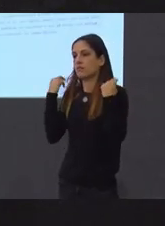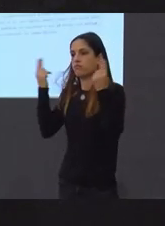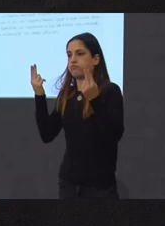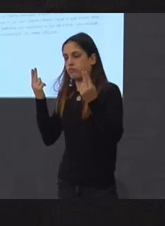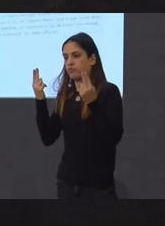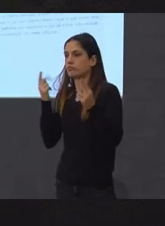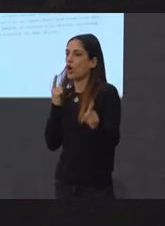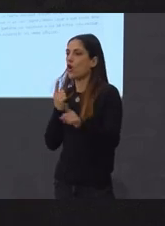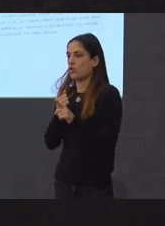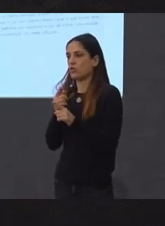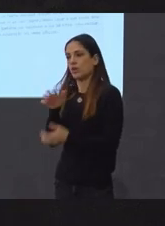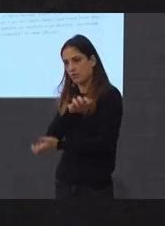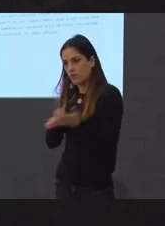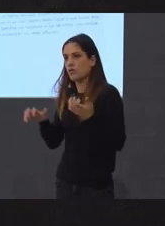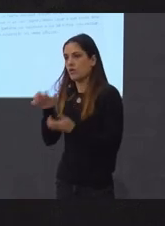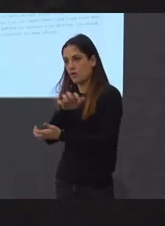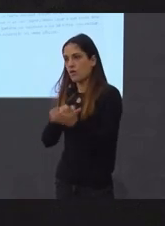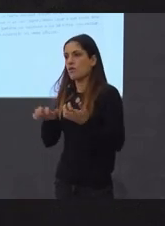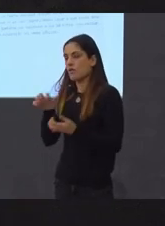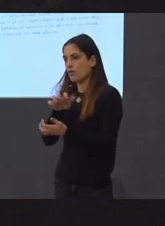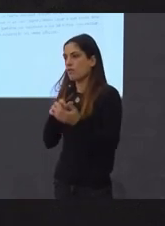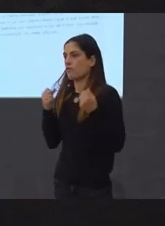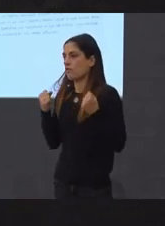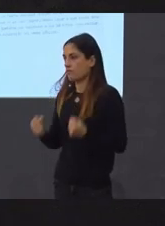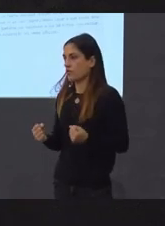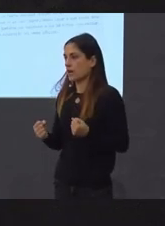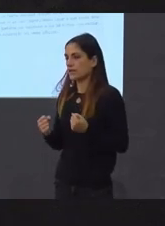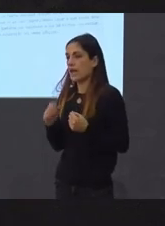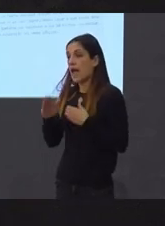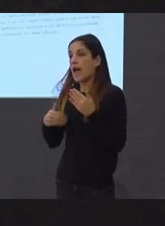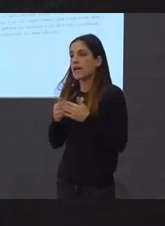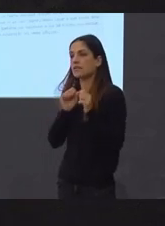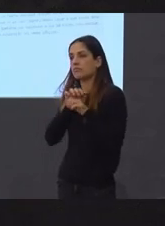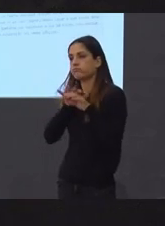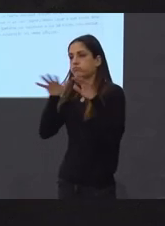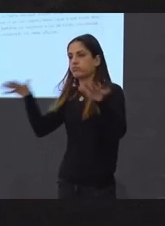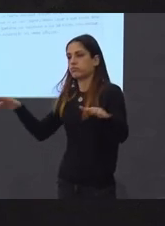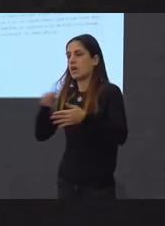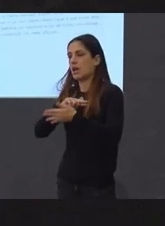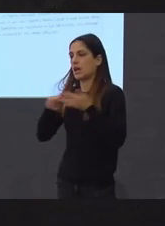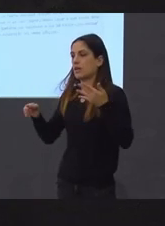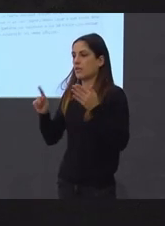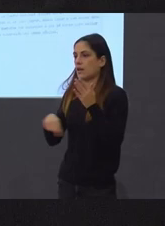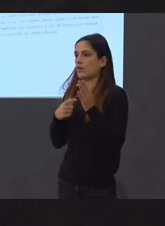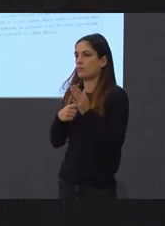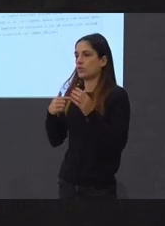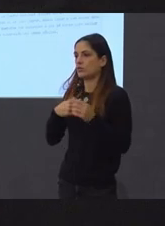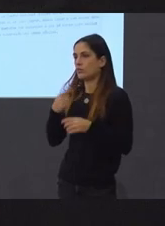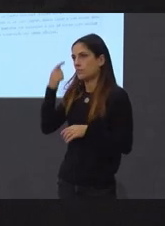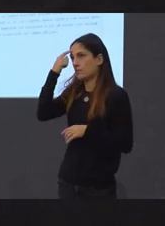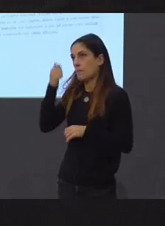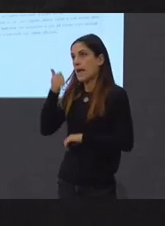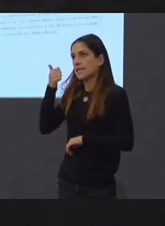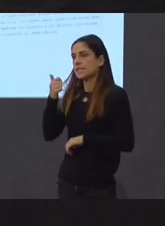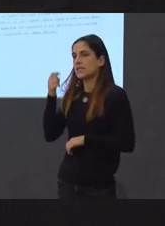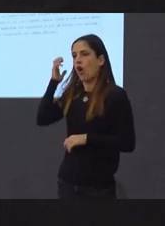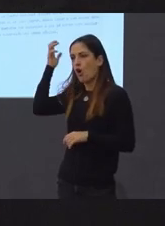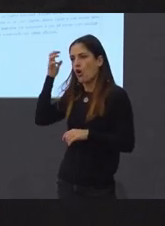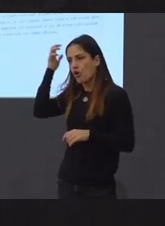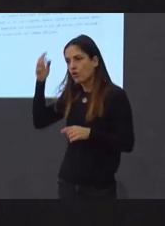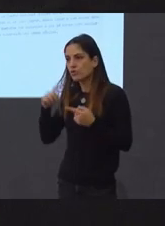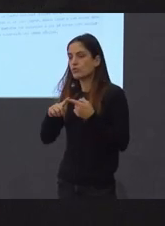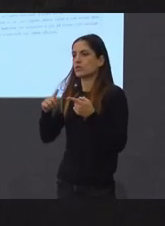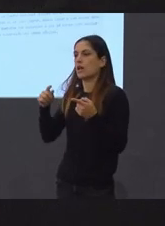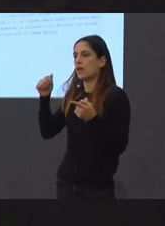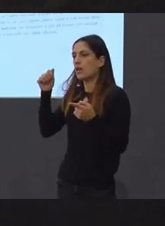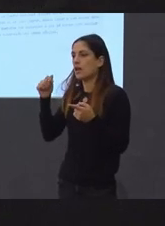protesta de carácter violento que se estendeu por toda Galicia. Eu que teño máis estudiado son determinados concellos da provincia da Coruña, o concello de Ordes, de Cerceda, de